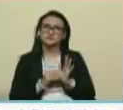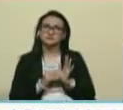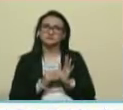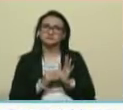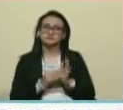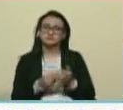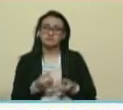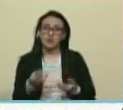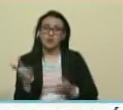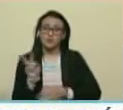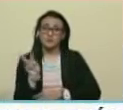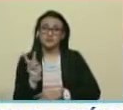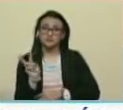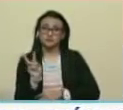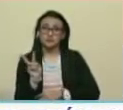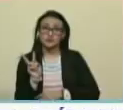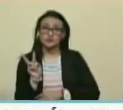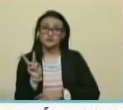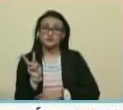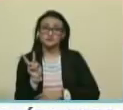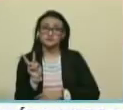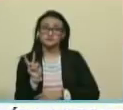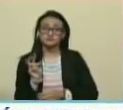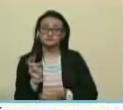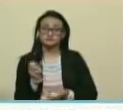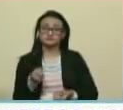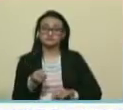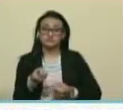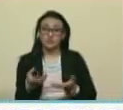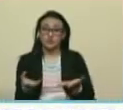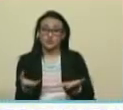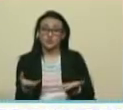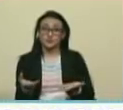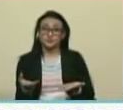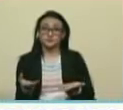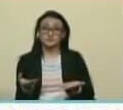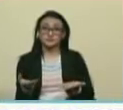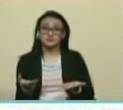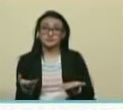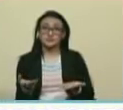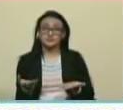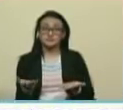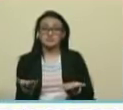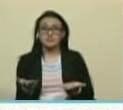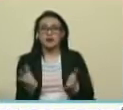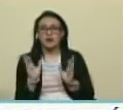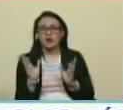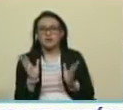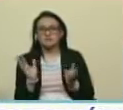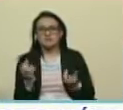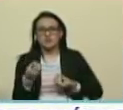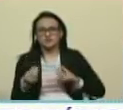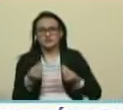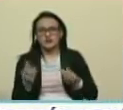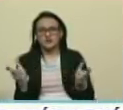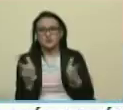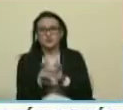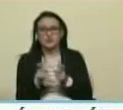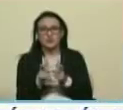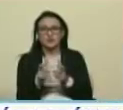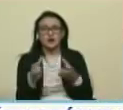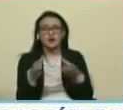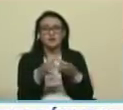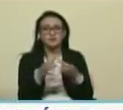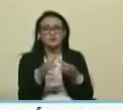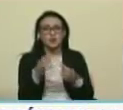no proporcionó Venezuela los elementos y los recursos para que pudiera atenderse reuniones entre la FARC, Ejército del